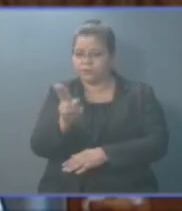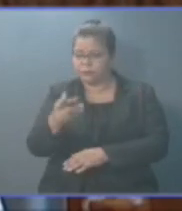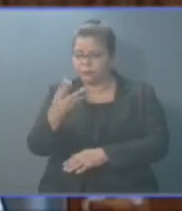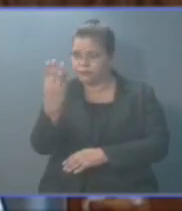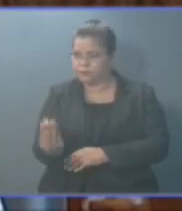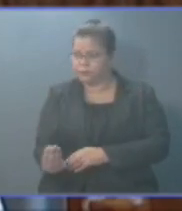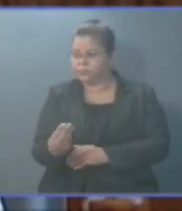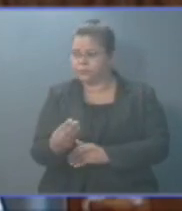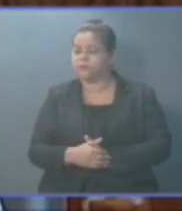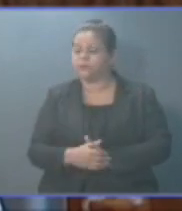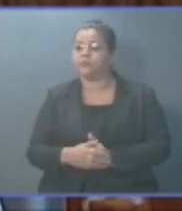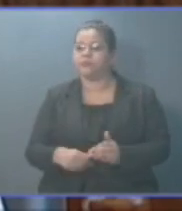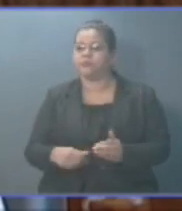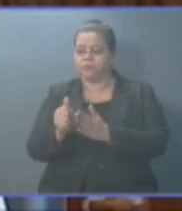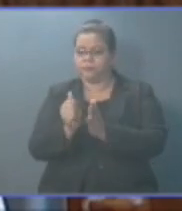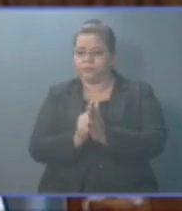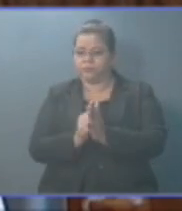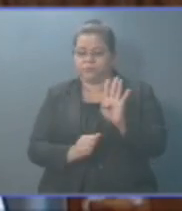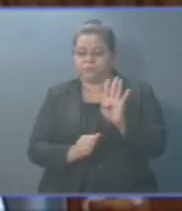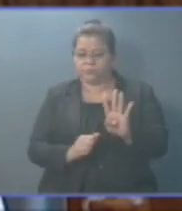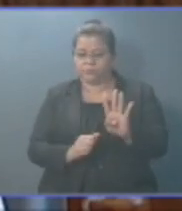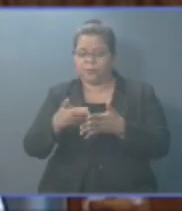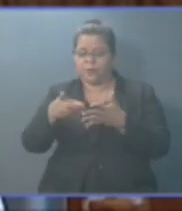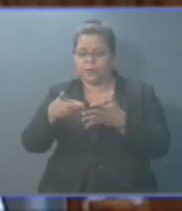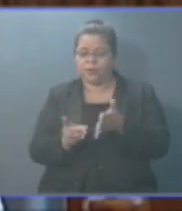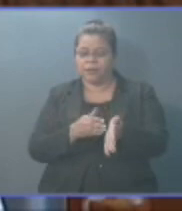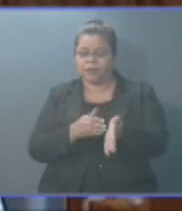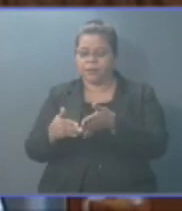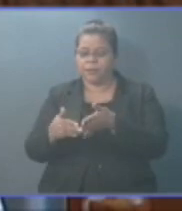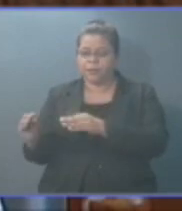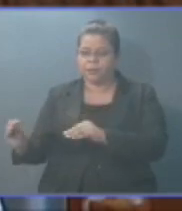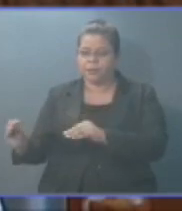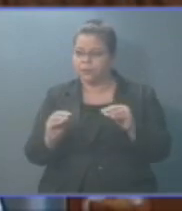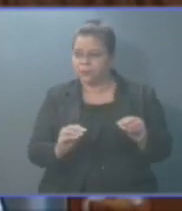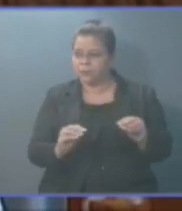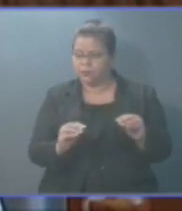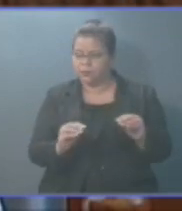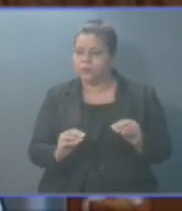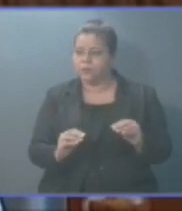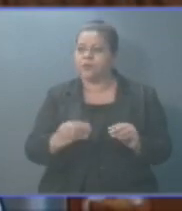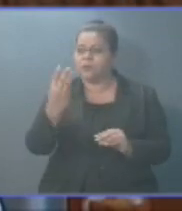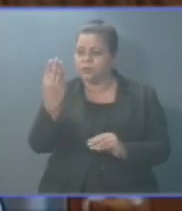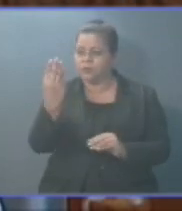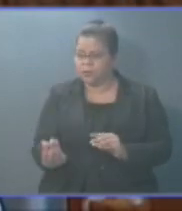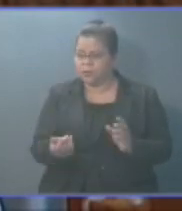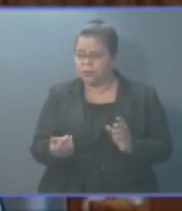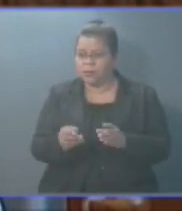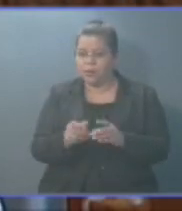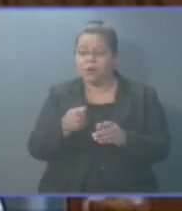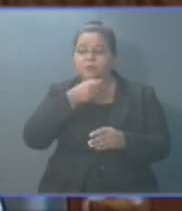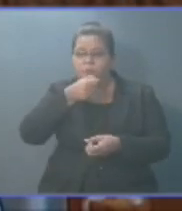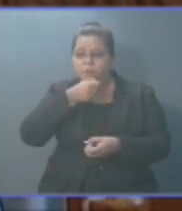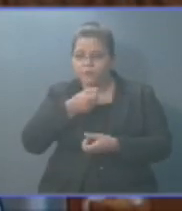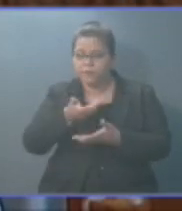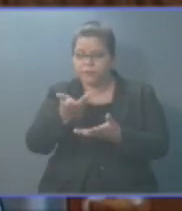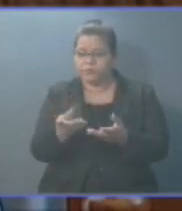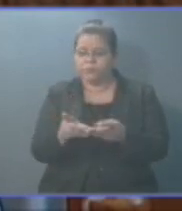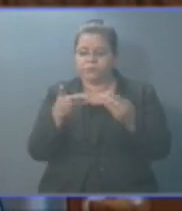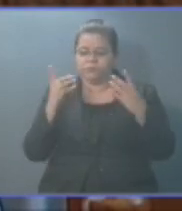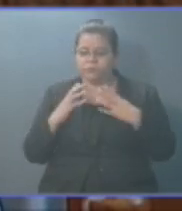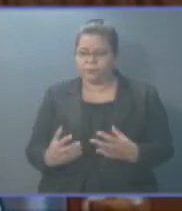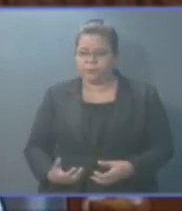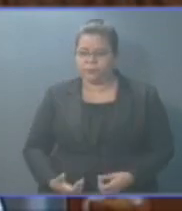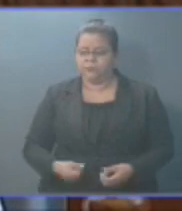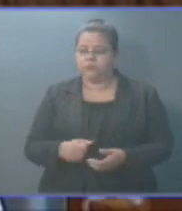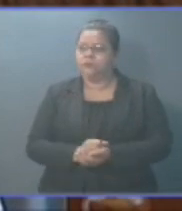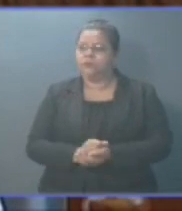fecha. Artículo 4. El presente decreto entrará en vigencia desde el día de su publicación en el Diario